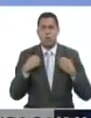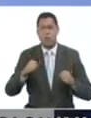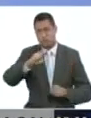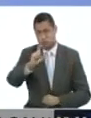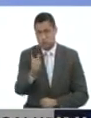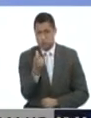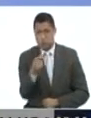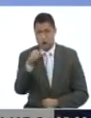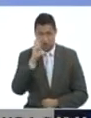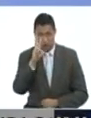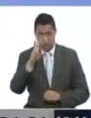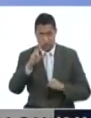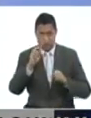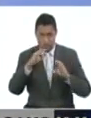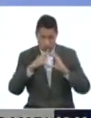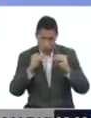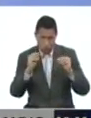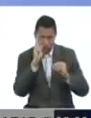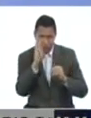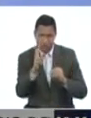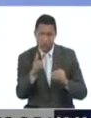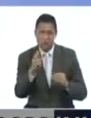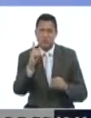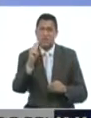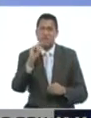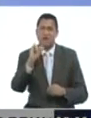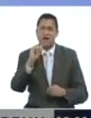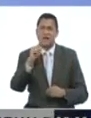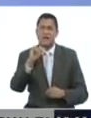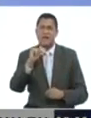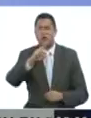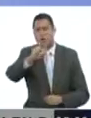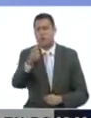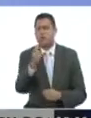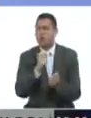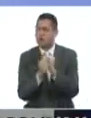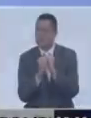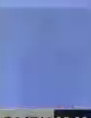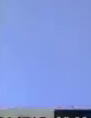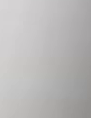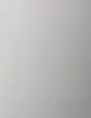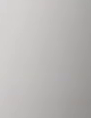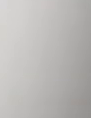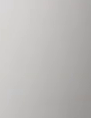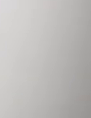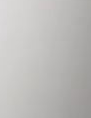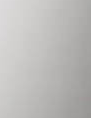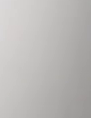Recuerda que aquí en Globovisión nos vemos todos. Ya queda con Tiffany Cornejo y Noticias Globovisión Deportes.